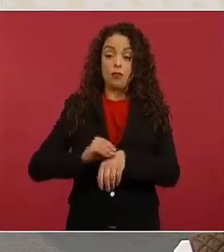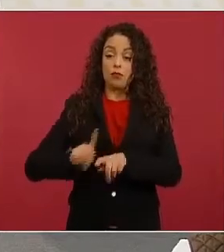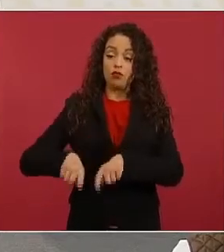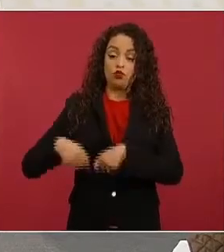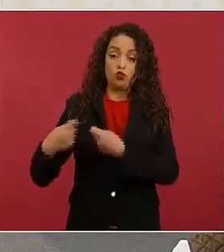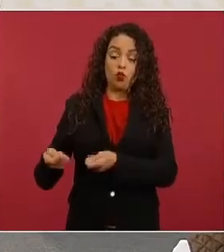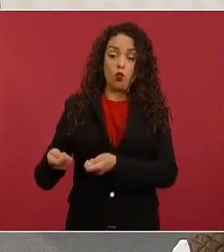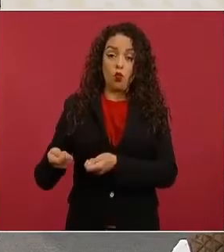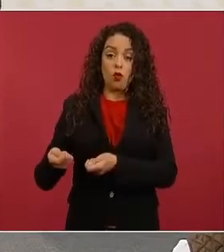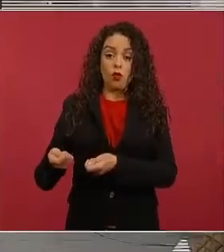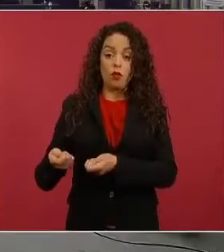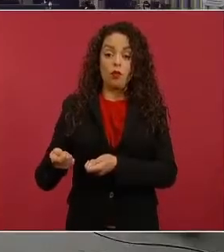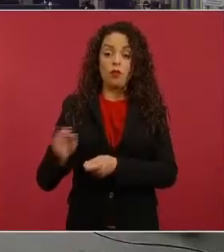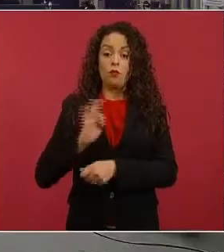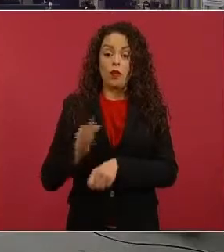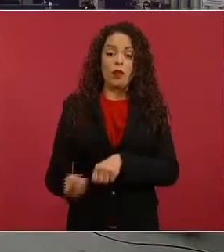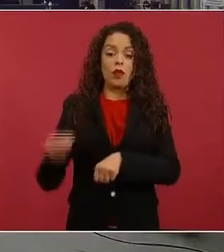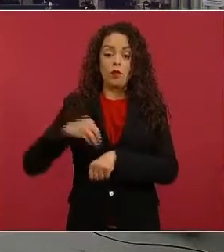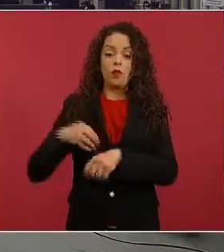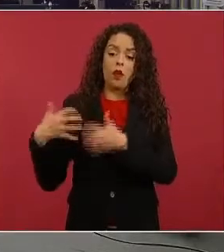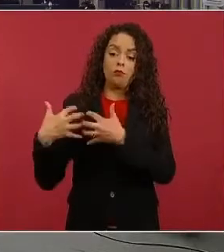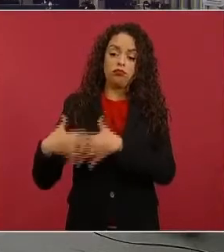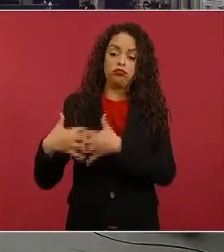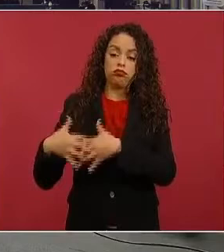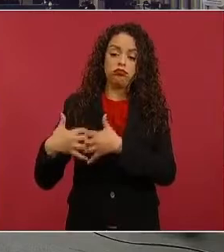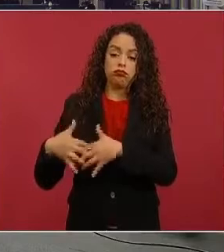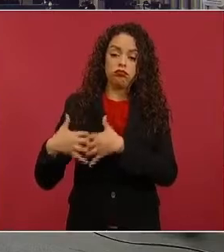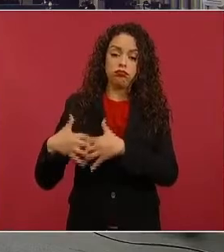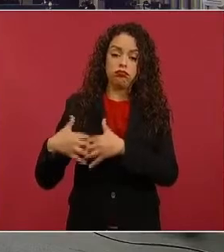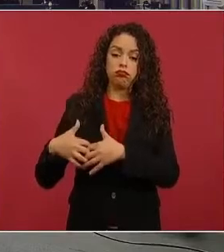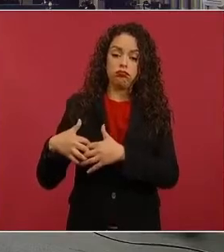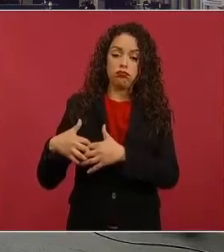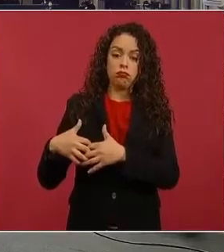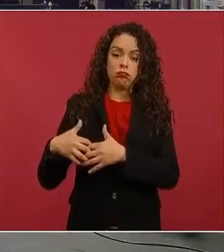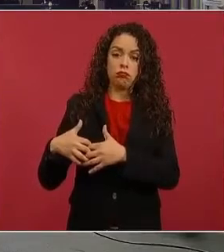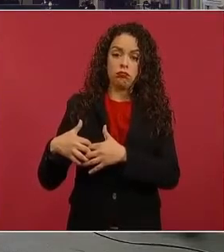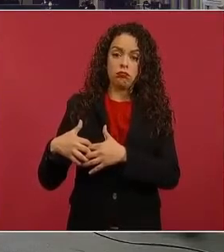para instalar una planta de licuefacción y ya están trabajando